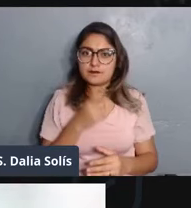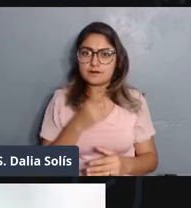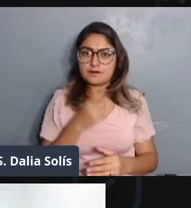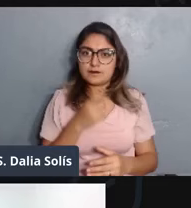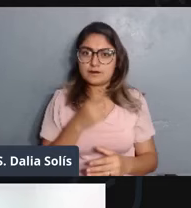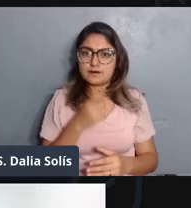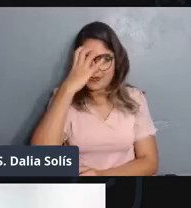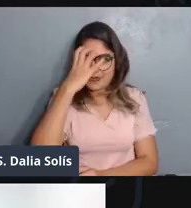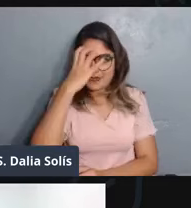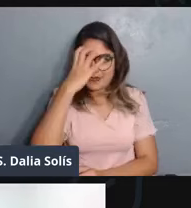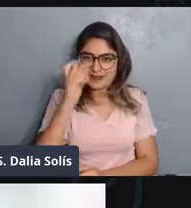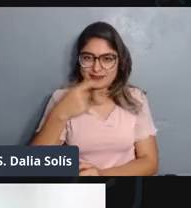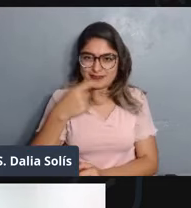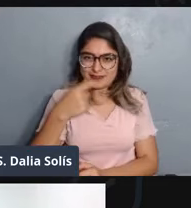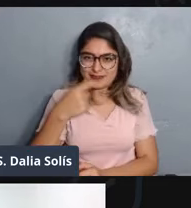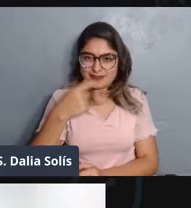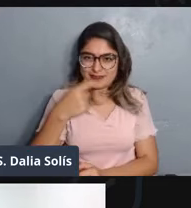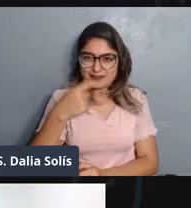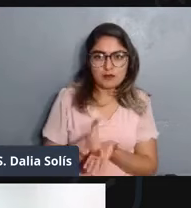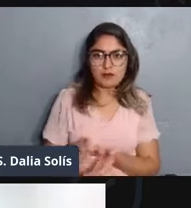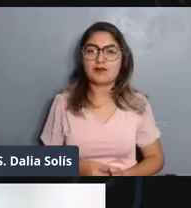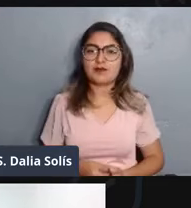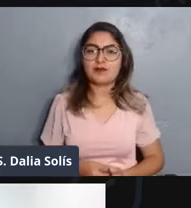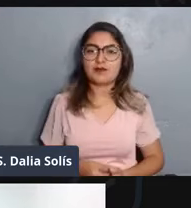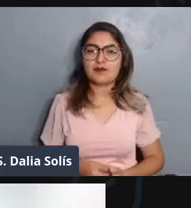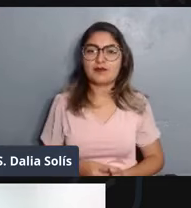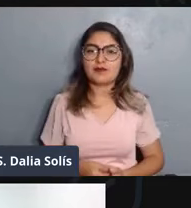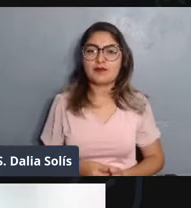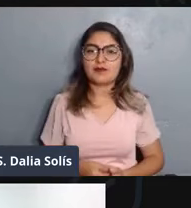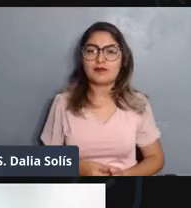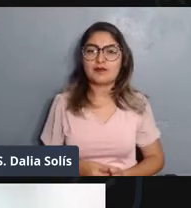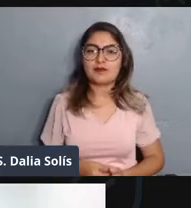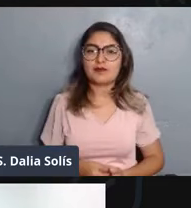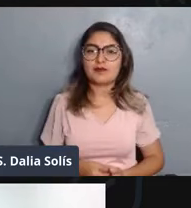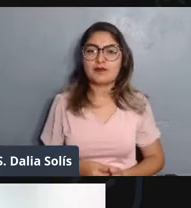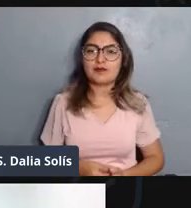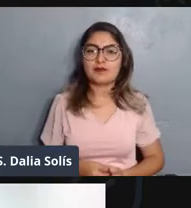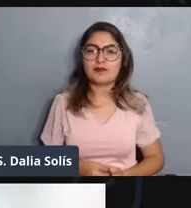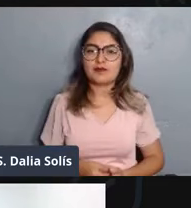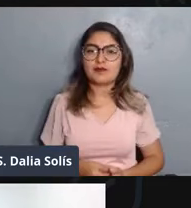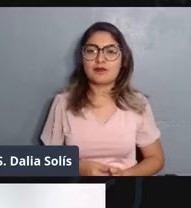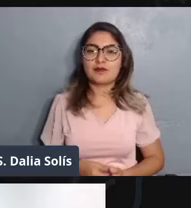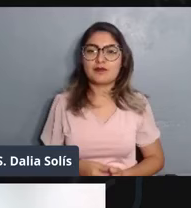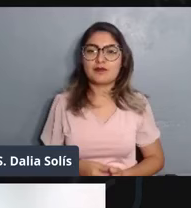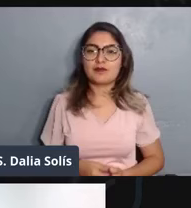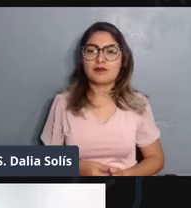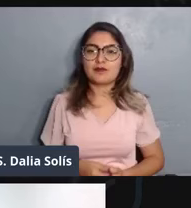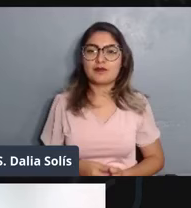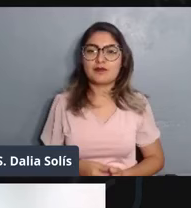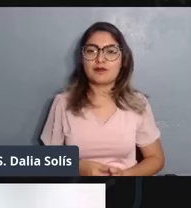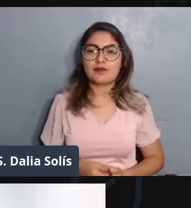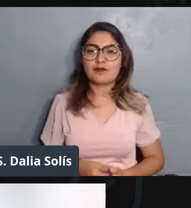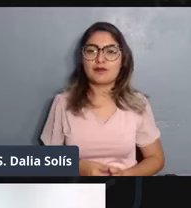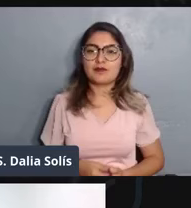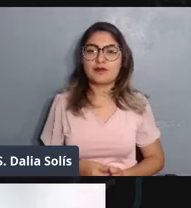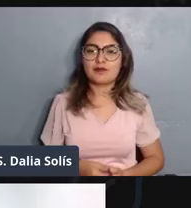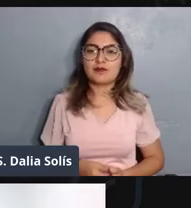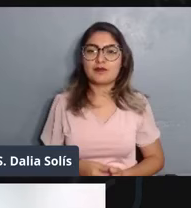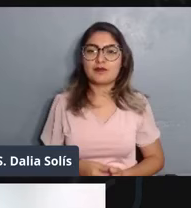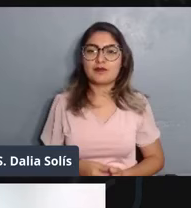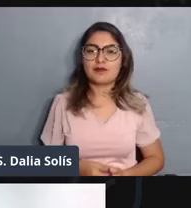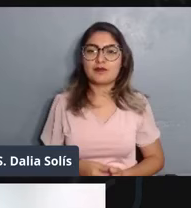un poco de la experiencia que traigo, efectivamente, de los últimos cursos que ya tengo que añadir, porque bueno, que tiene que ver en todo